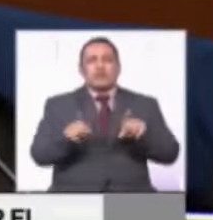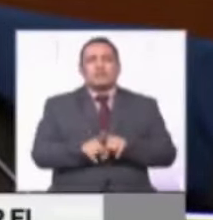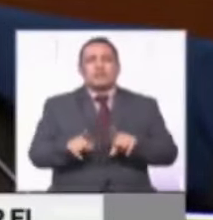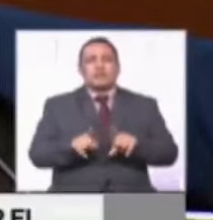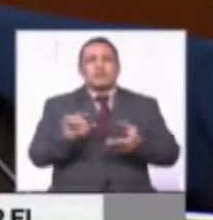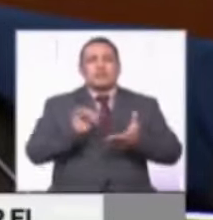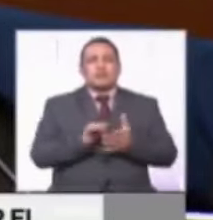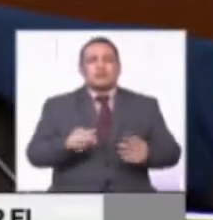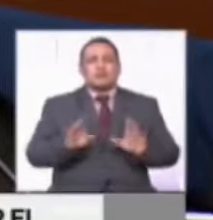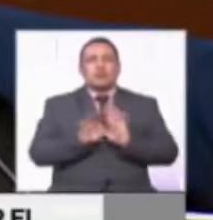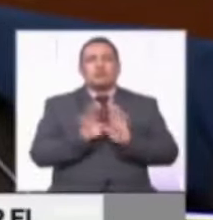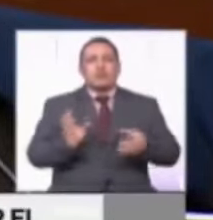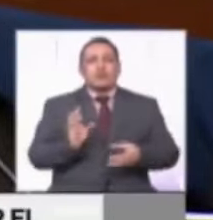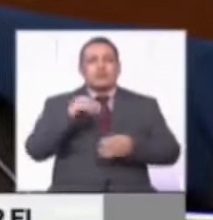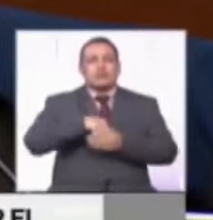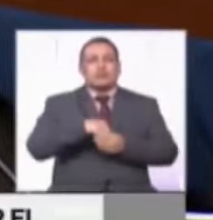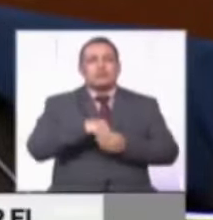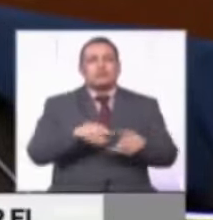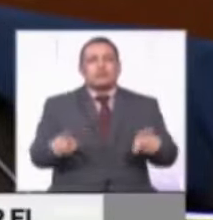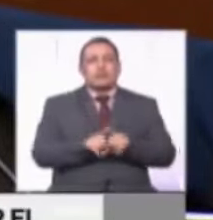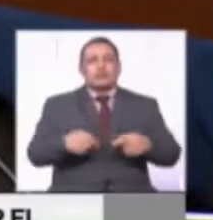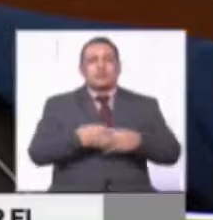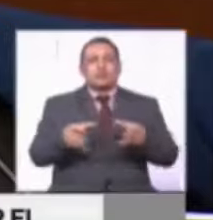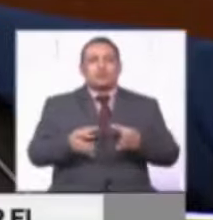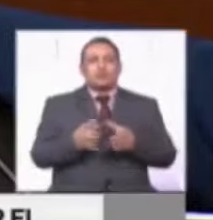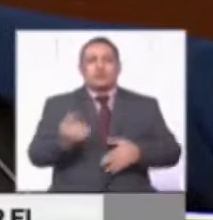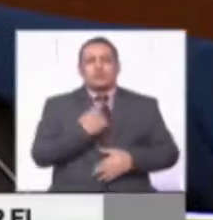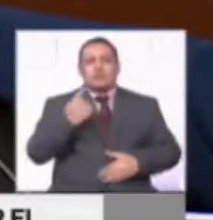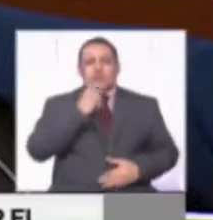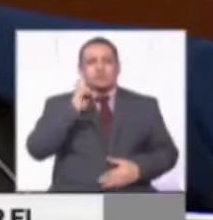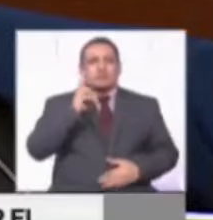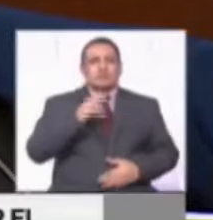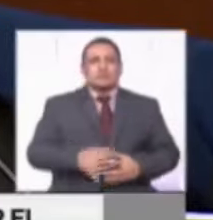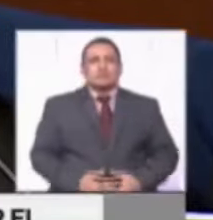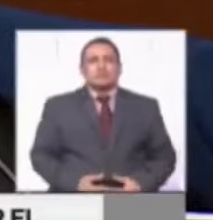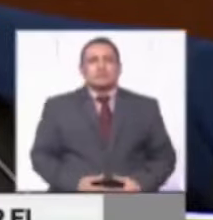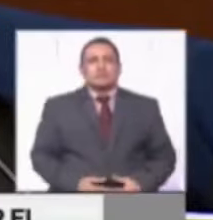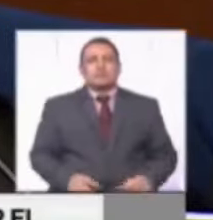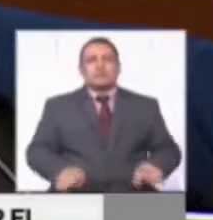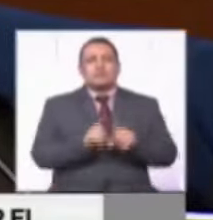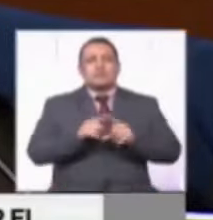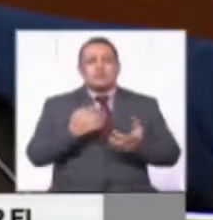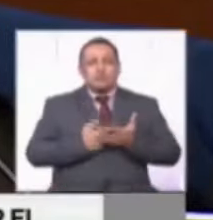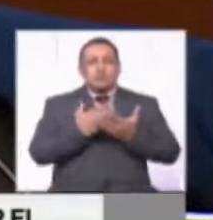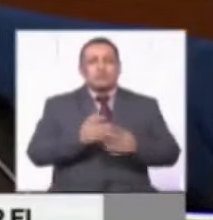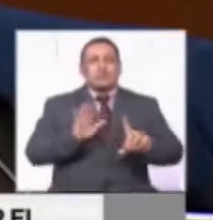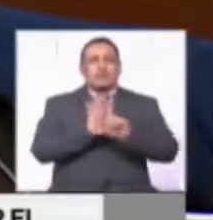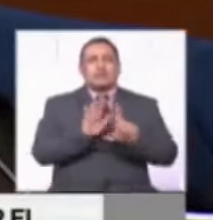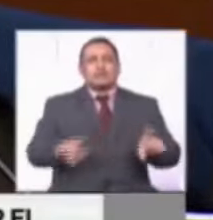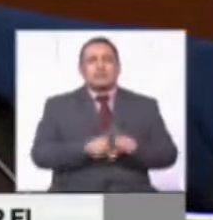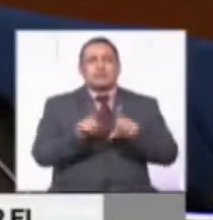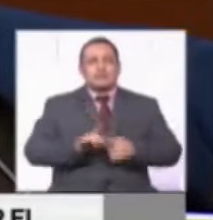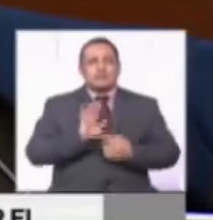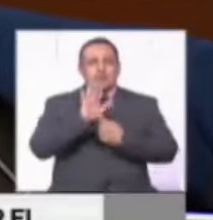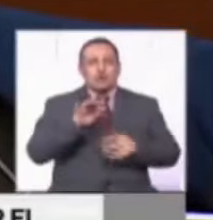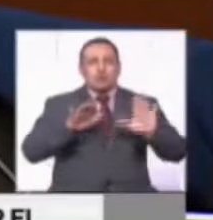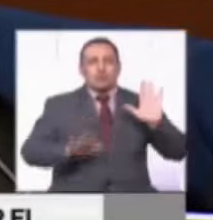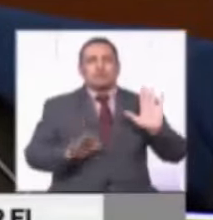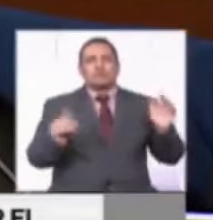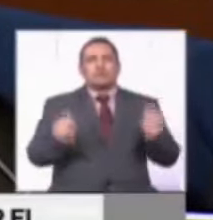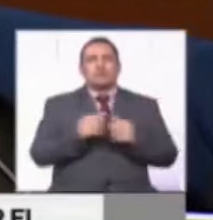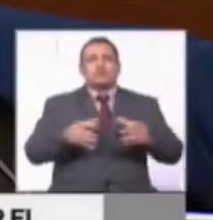cual pertenecemos la bancada del bloque magisterial. Esta propuesta legislativa refleja el compromiso